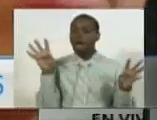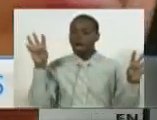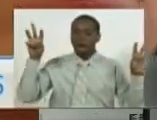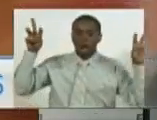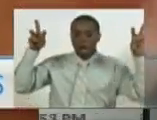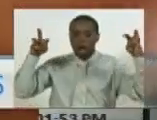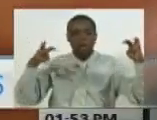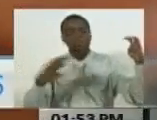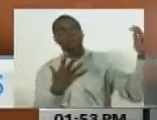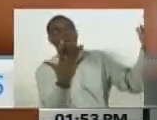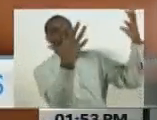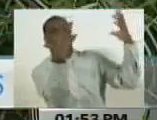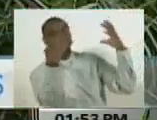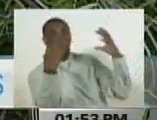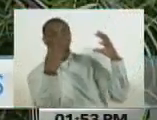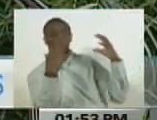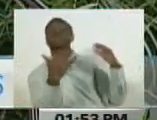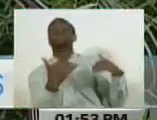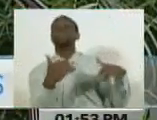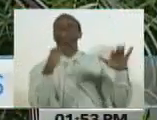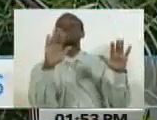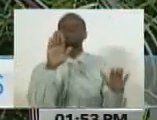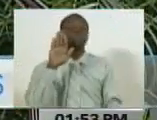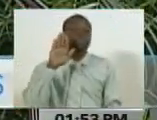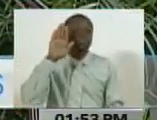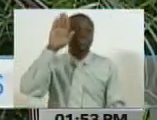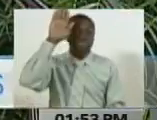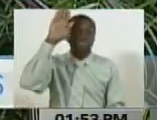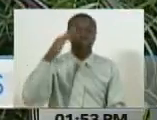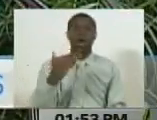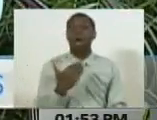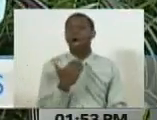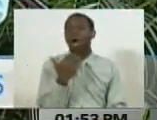Si algún día, muchachos, muchachas,